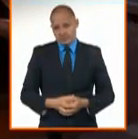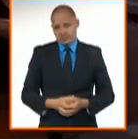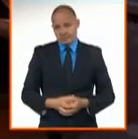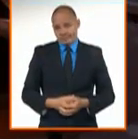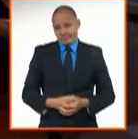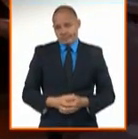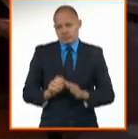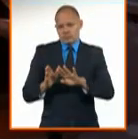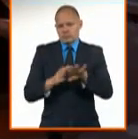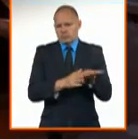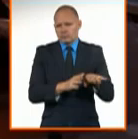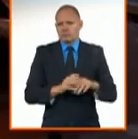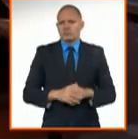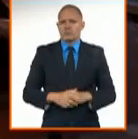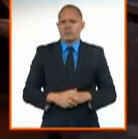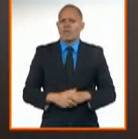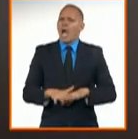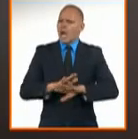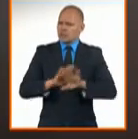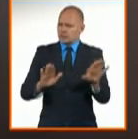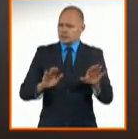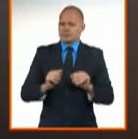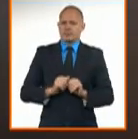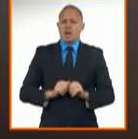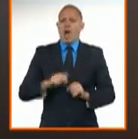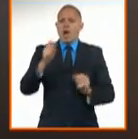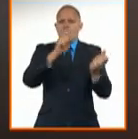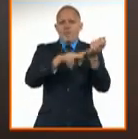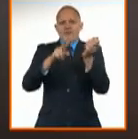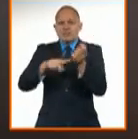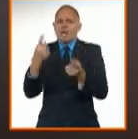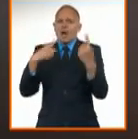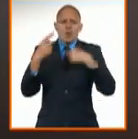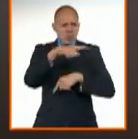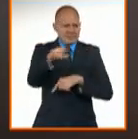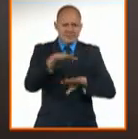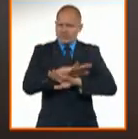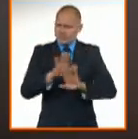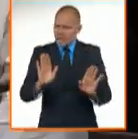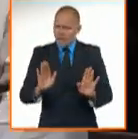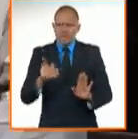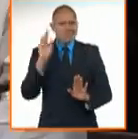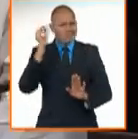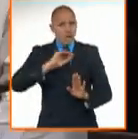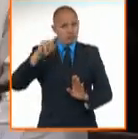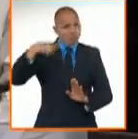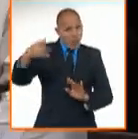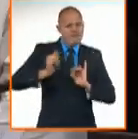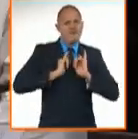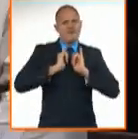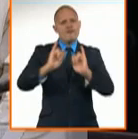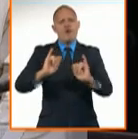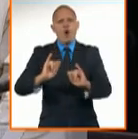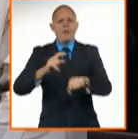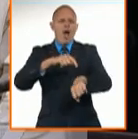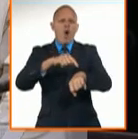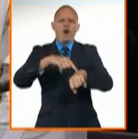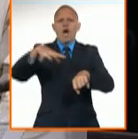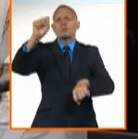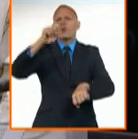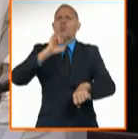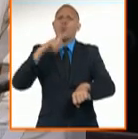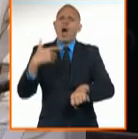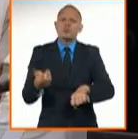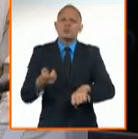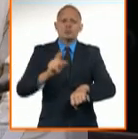de cada uno de los territorios a informar a las personas sobre sobre diariamente sería informar yo creo que hay que ser de